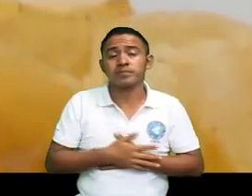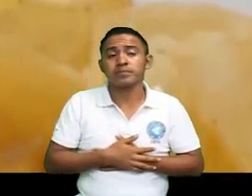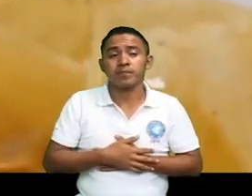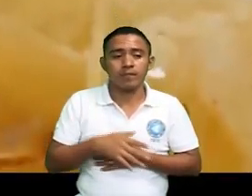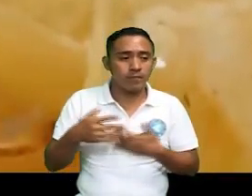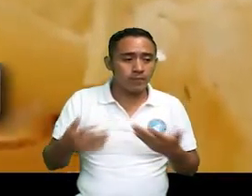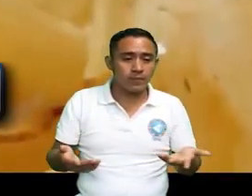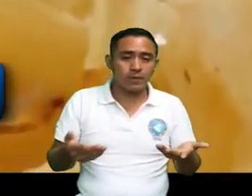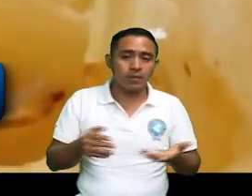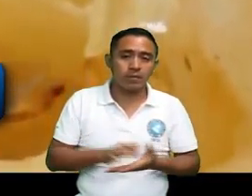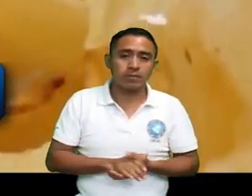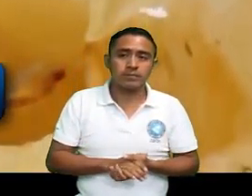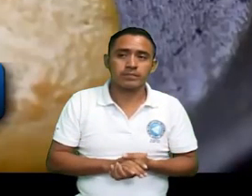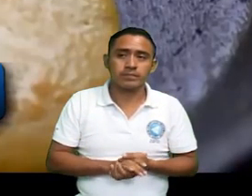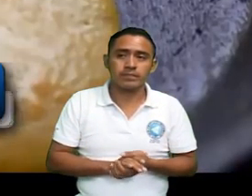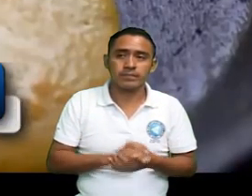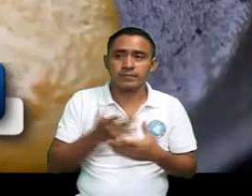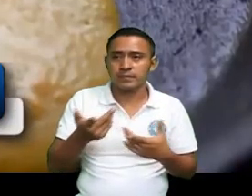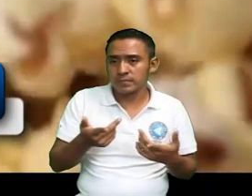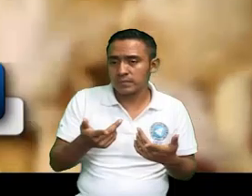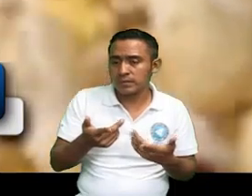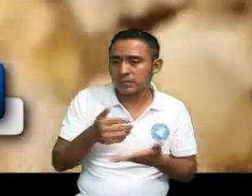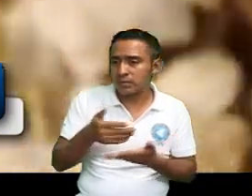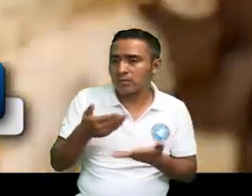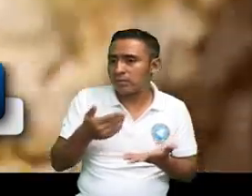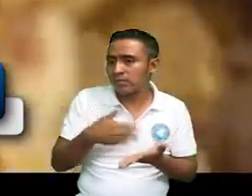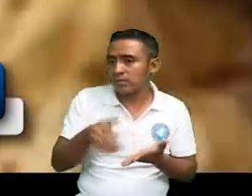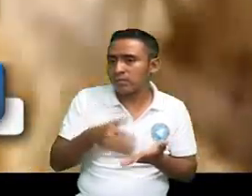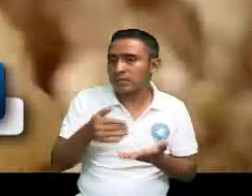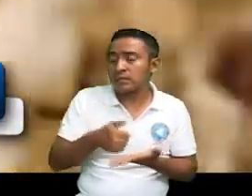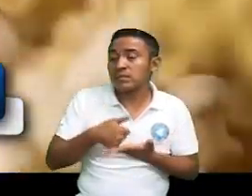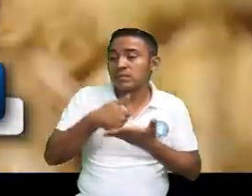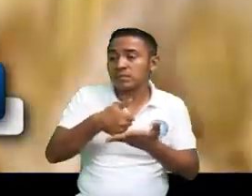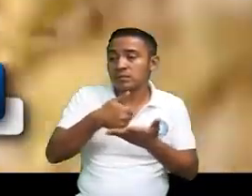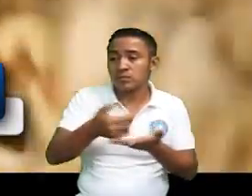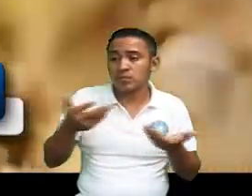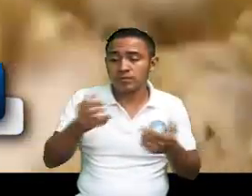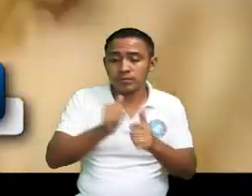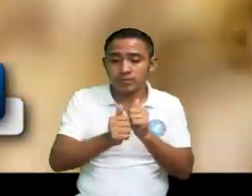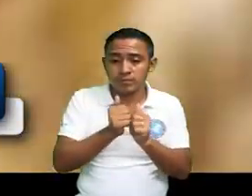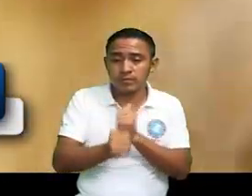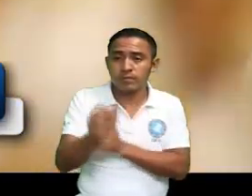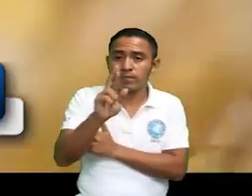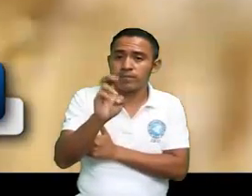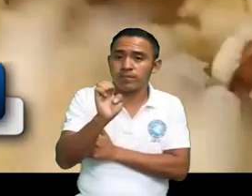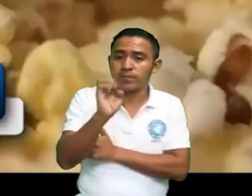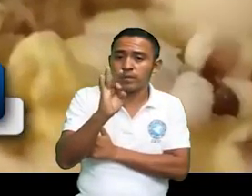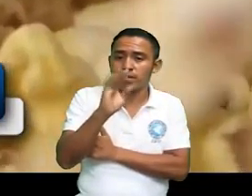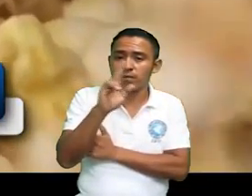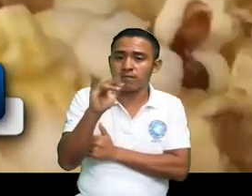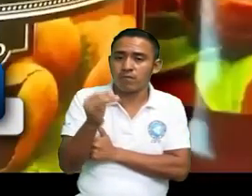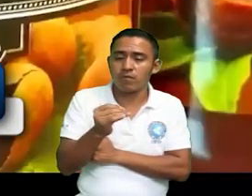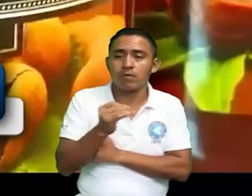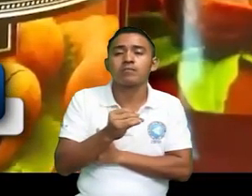también es proclive o incide en el reflujo gastroesofágico? Sí,